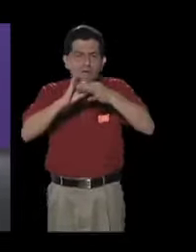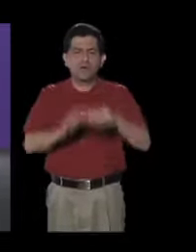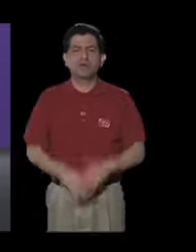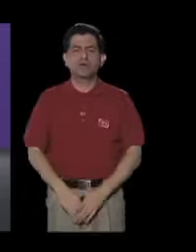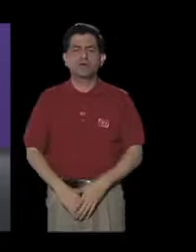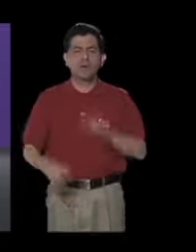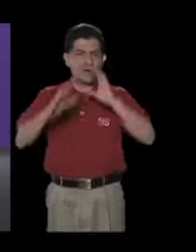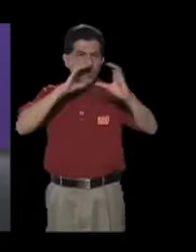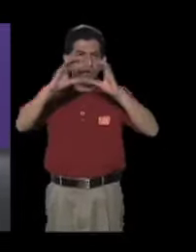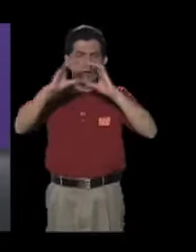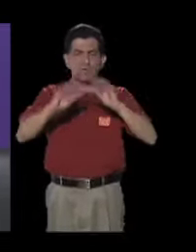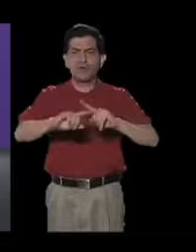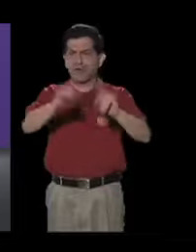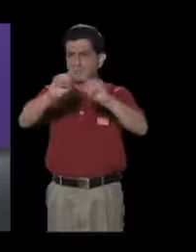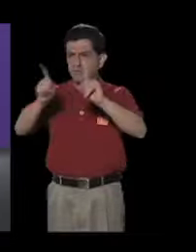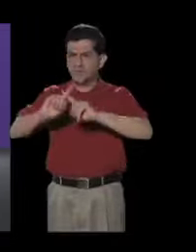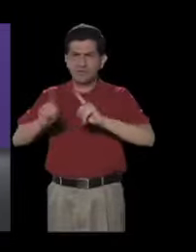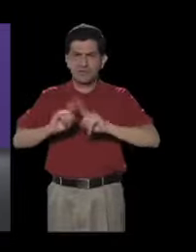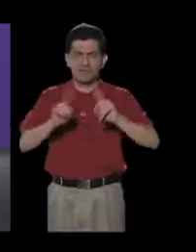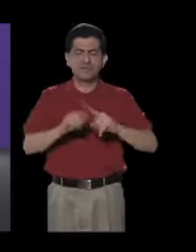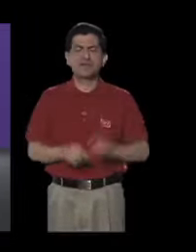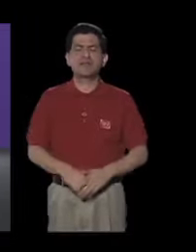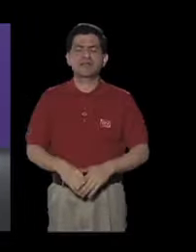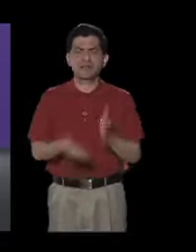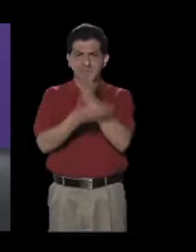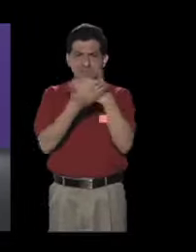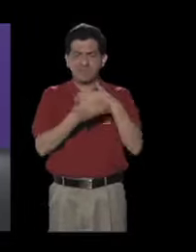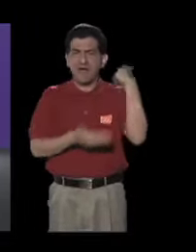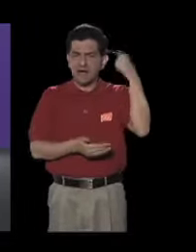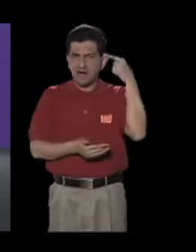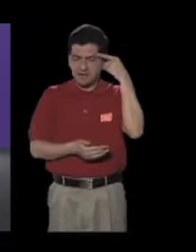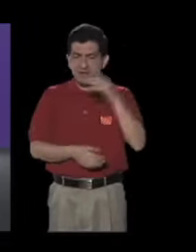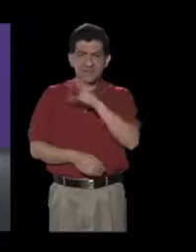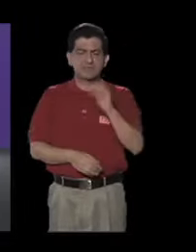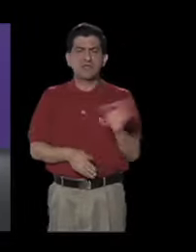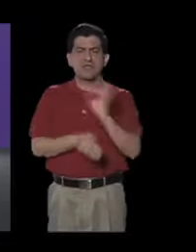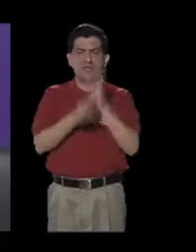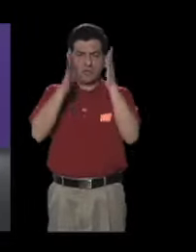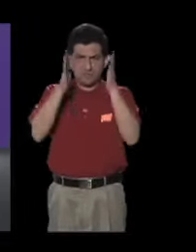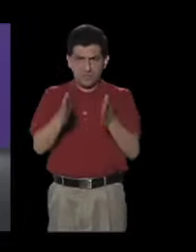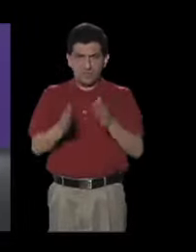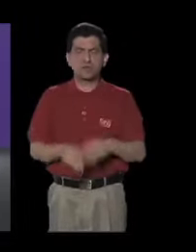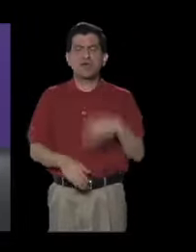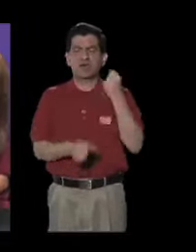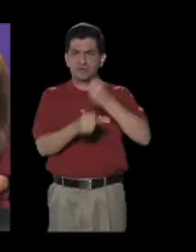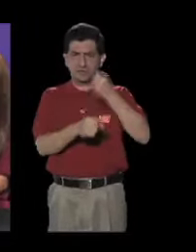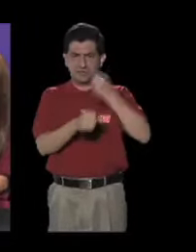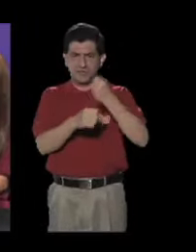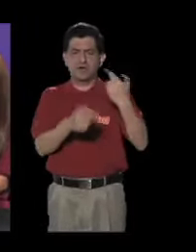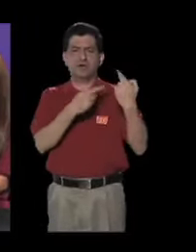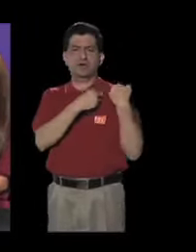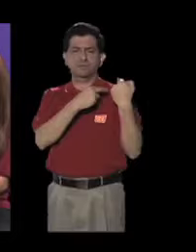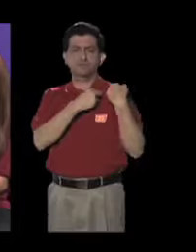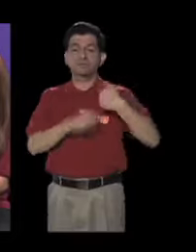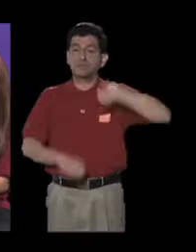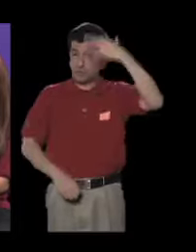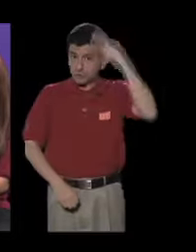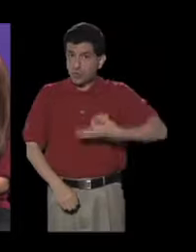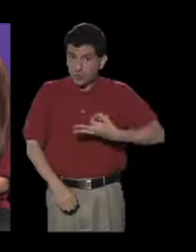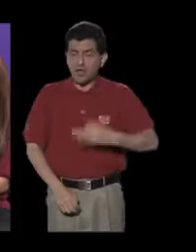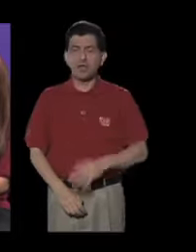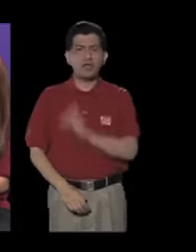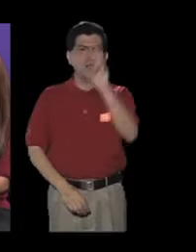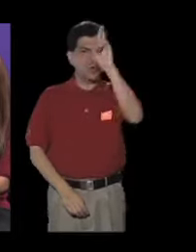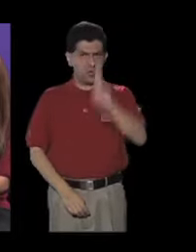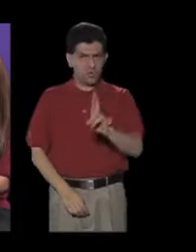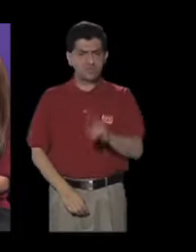mejor comunicación dentro del gobierno y entre los diferentes agentes que se encargan de esto, porque yo creo que Costa